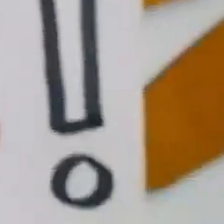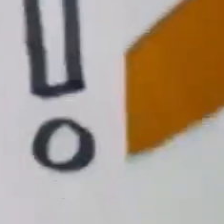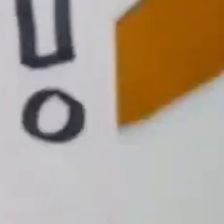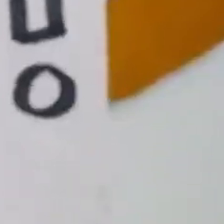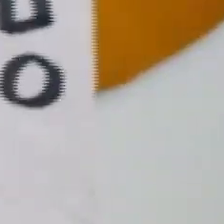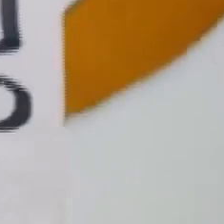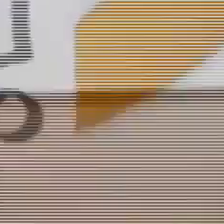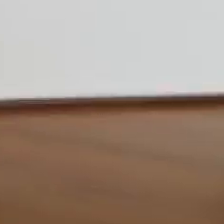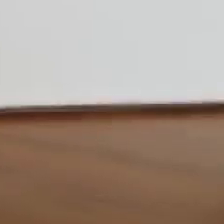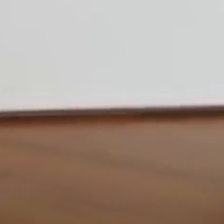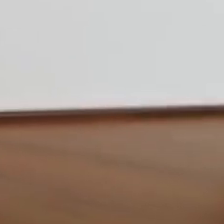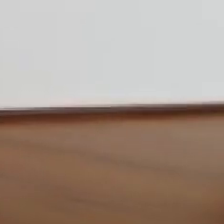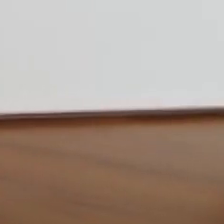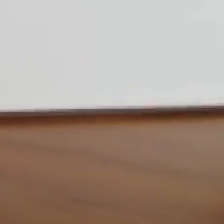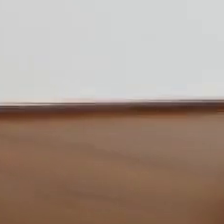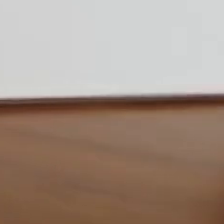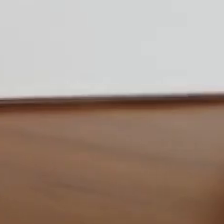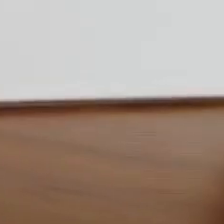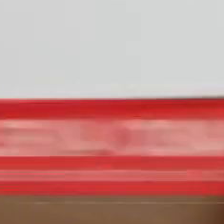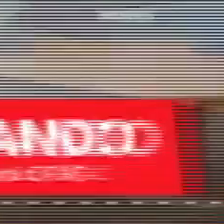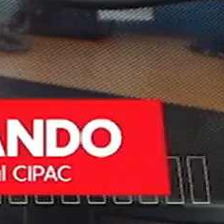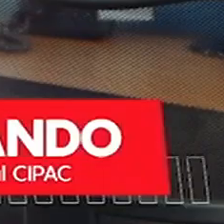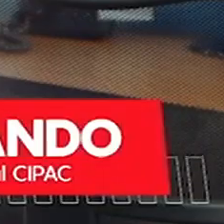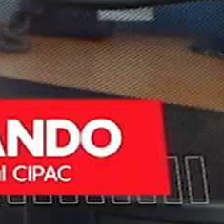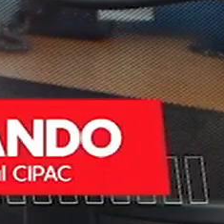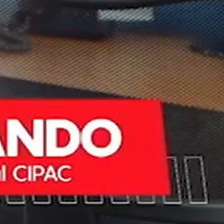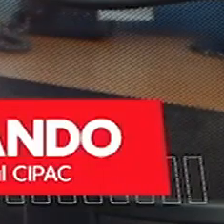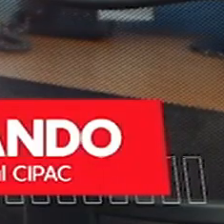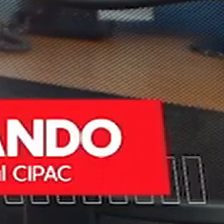millones tecolones para impulsar el trabajo del CIPAC este